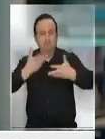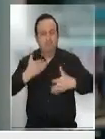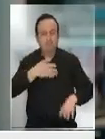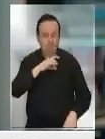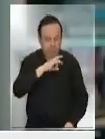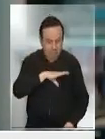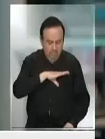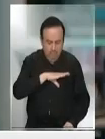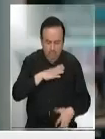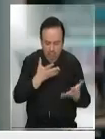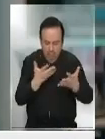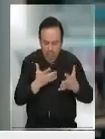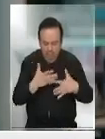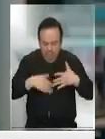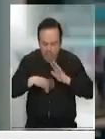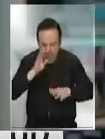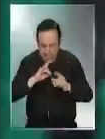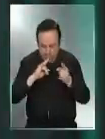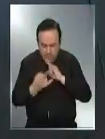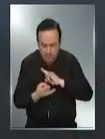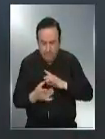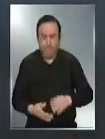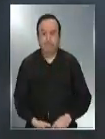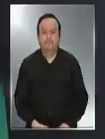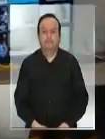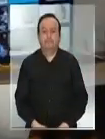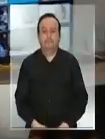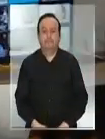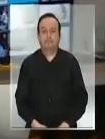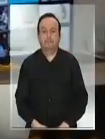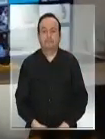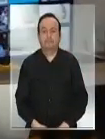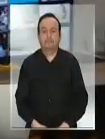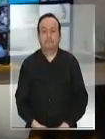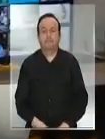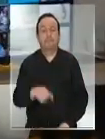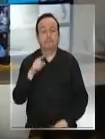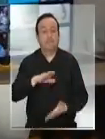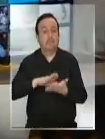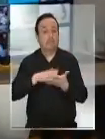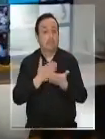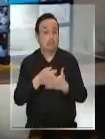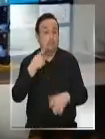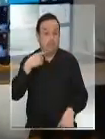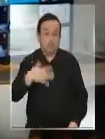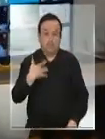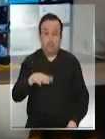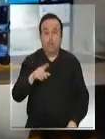el chileno a seguros más universales. Tema de salud también relevante. Acerquémonos también a esta otra realidad.